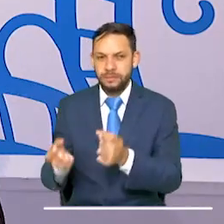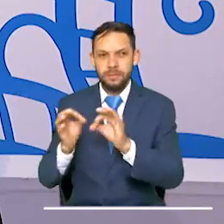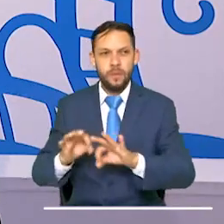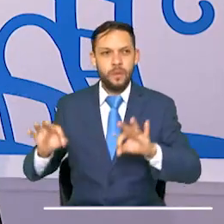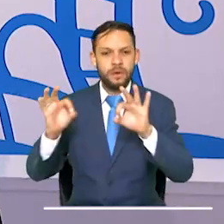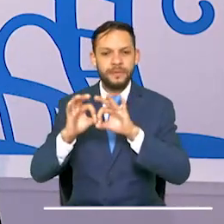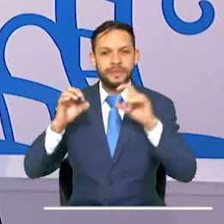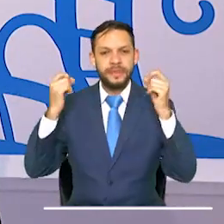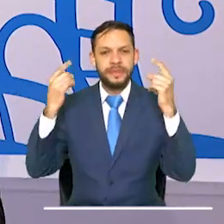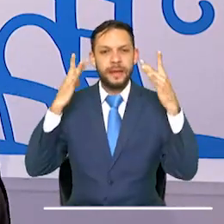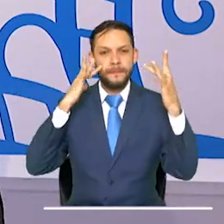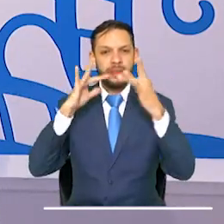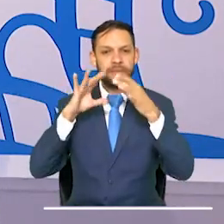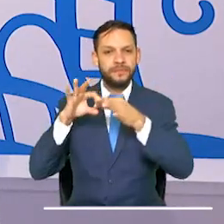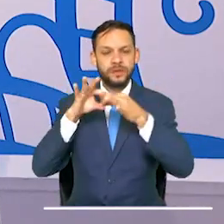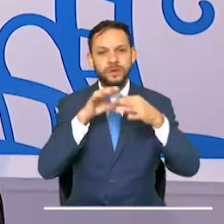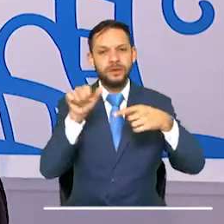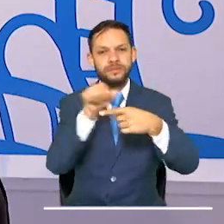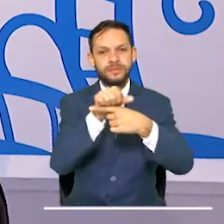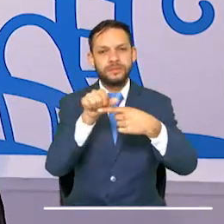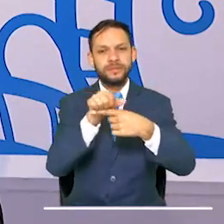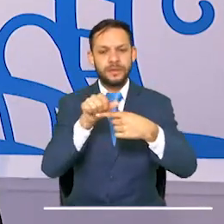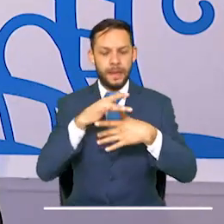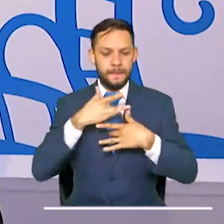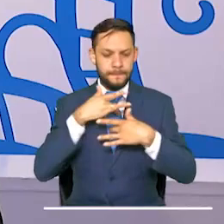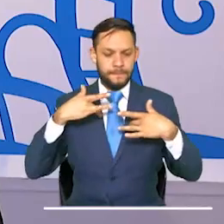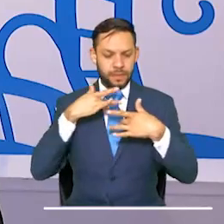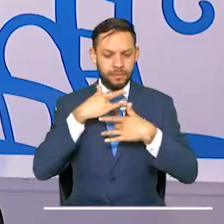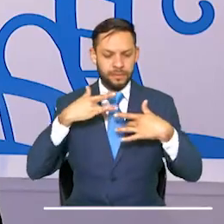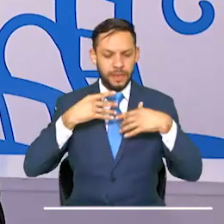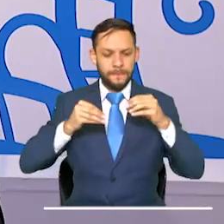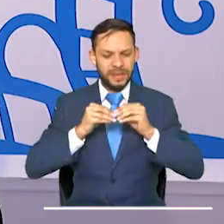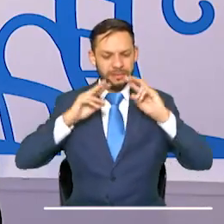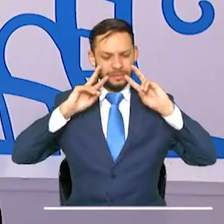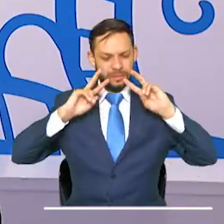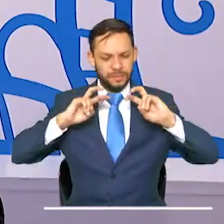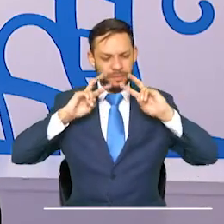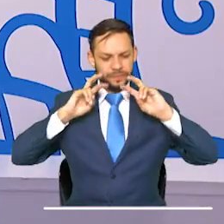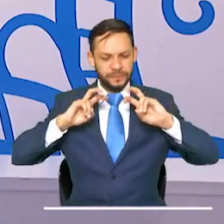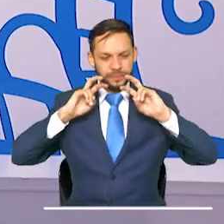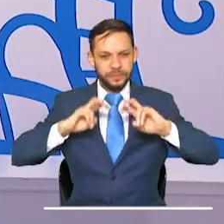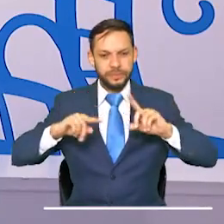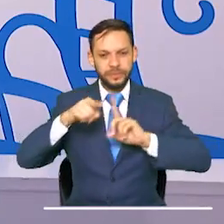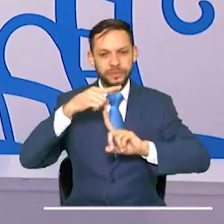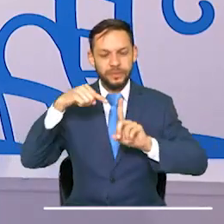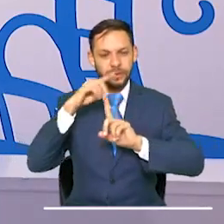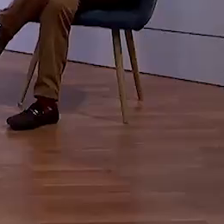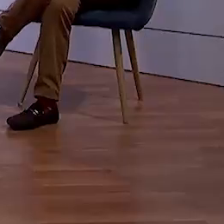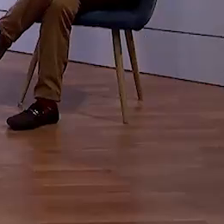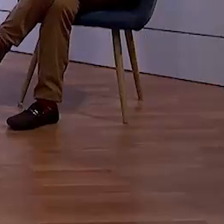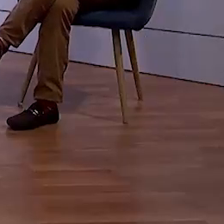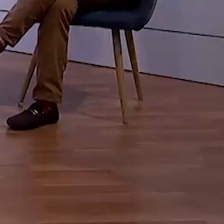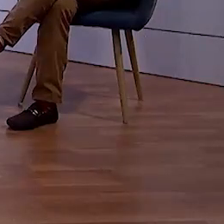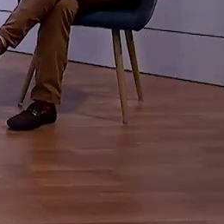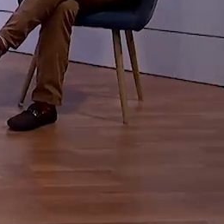el campo de la medicina, pero también cómo hacer una lectura de la salud y la enfermedad. Qué bien,